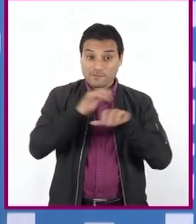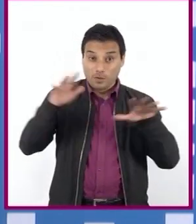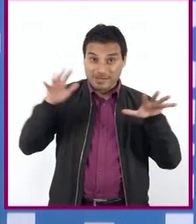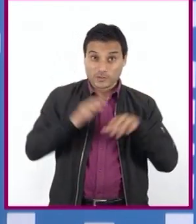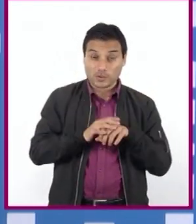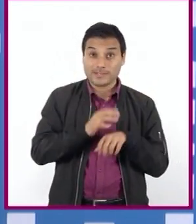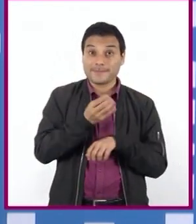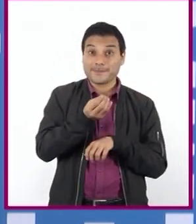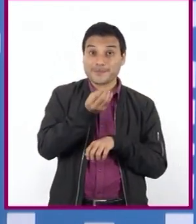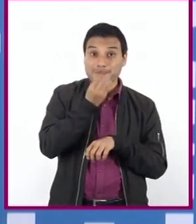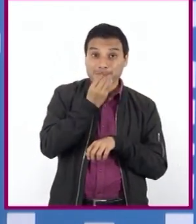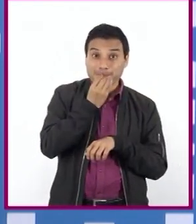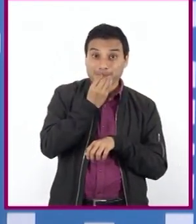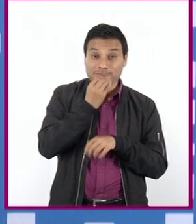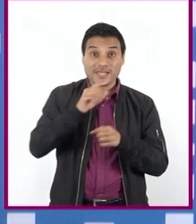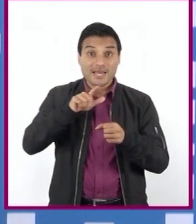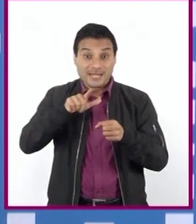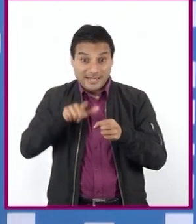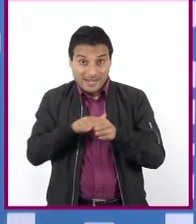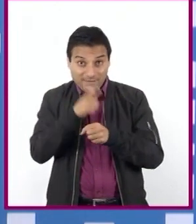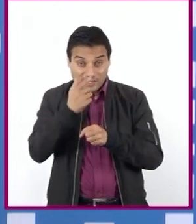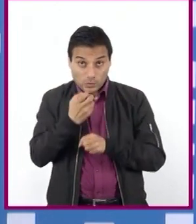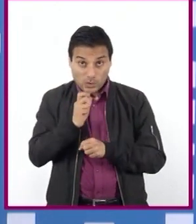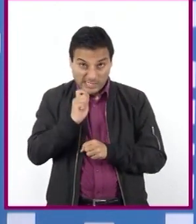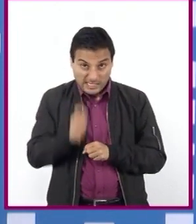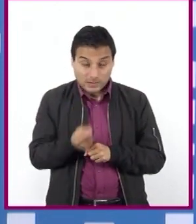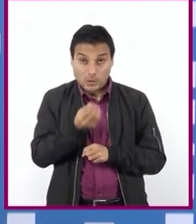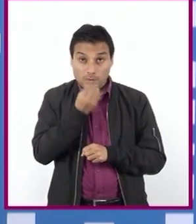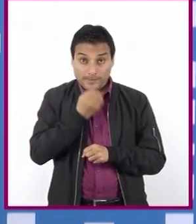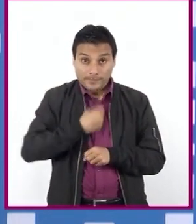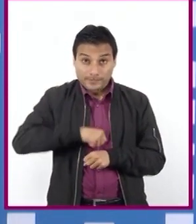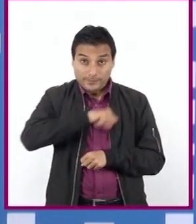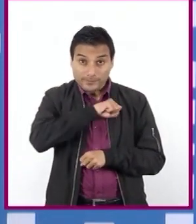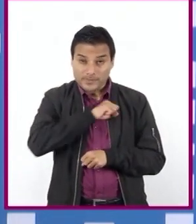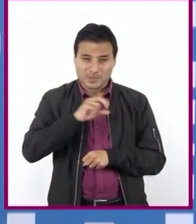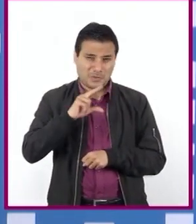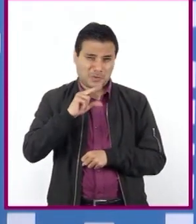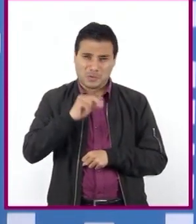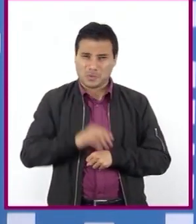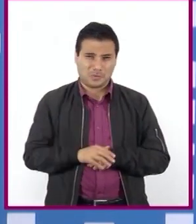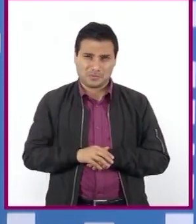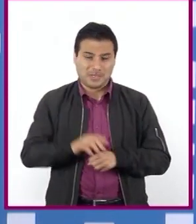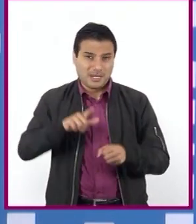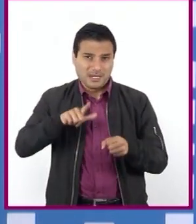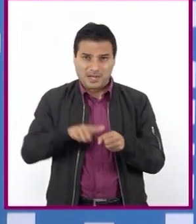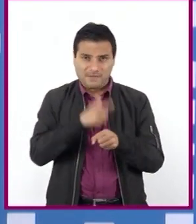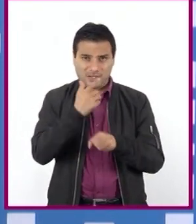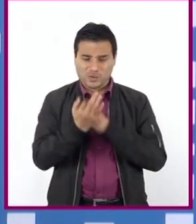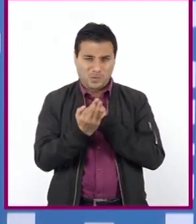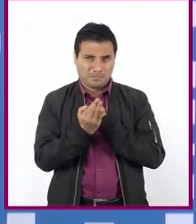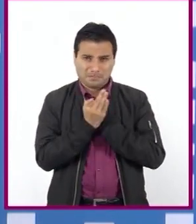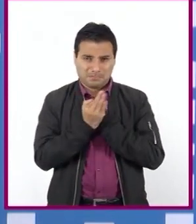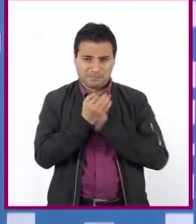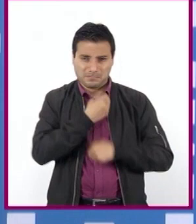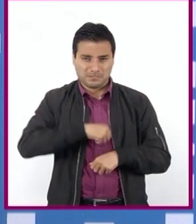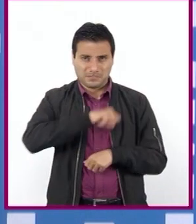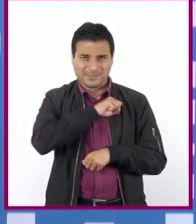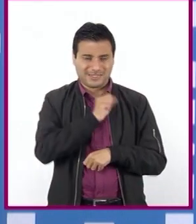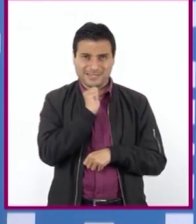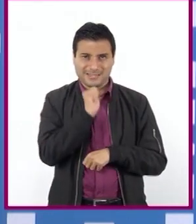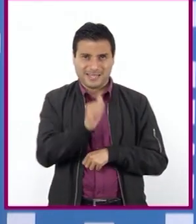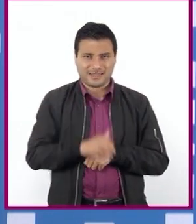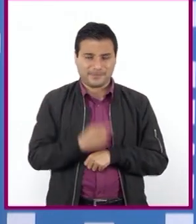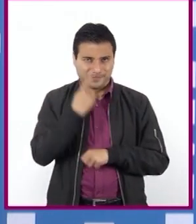el hecho de que el refresco fuera nutritivo, ya que no aporta ningún nutriente a las personas. Por ejemplo,